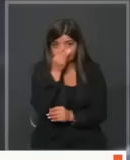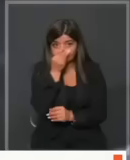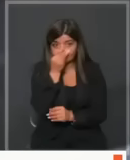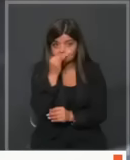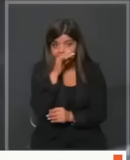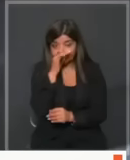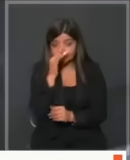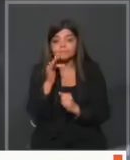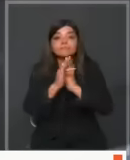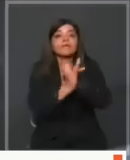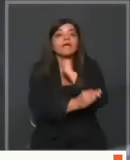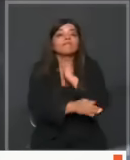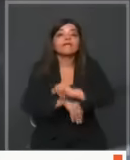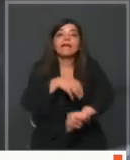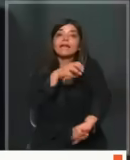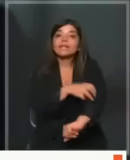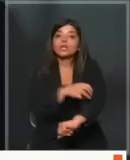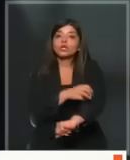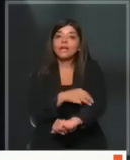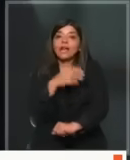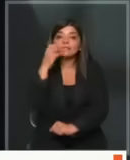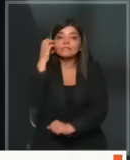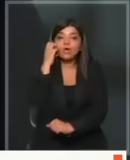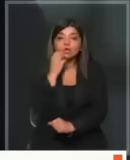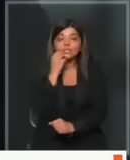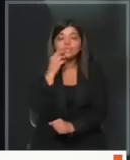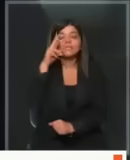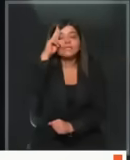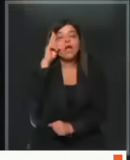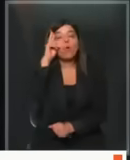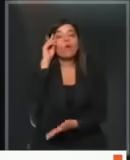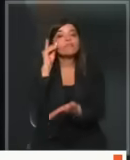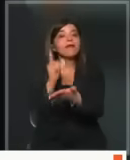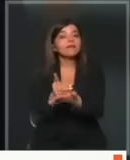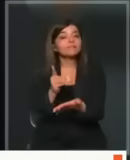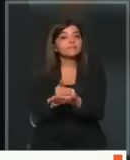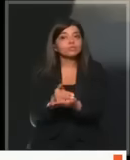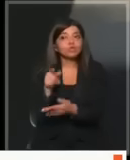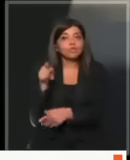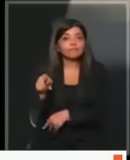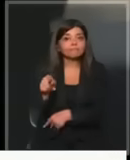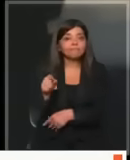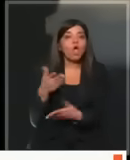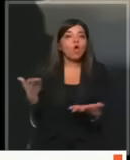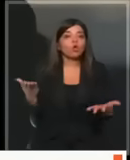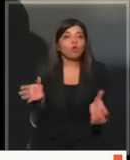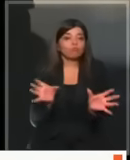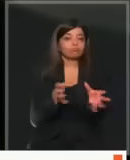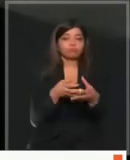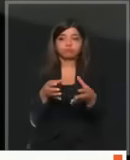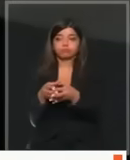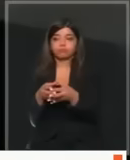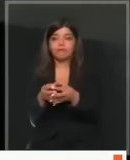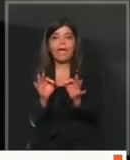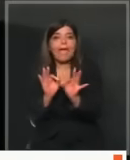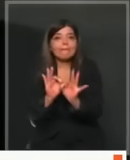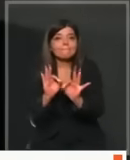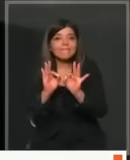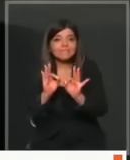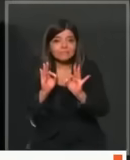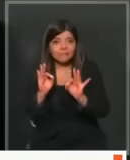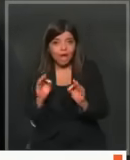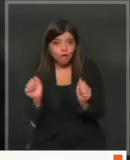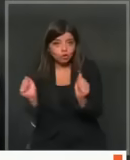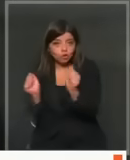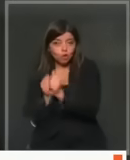El fiscal regional de O'Higgins, en retrospectiva, recuerda las decisiones que se tomaron ese día, cómo armaron un equipo especializado junto a la